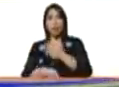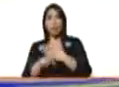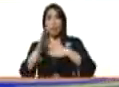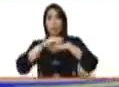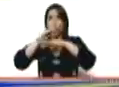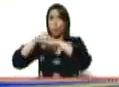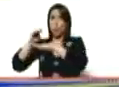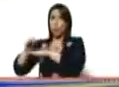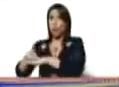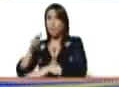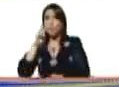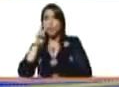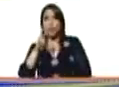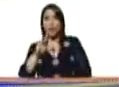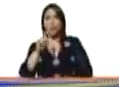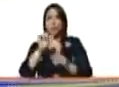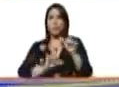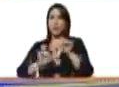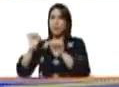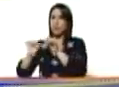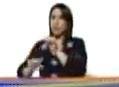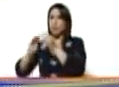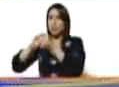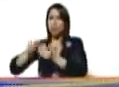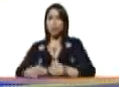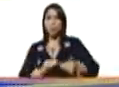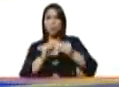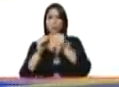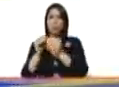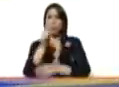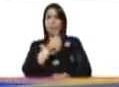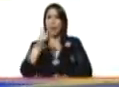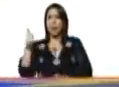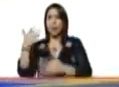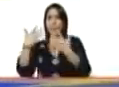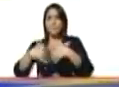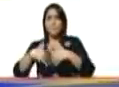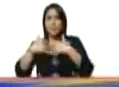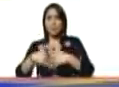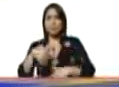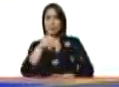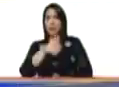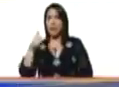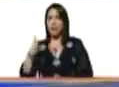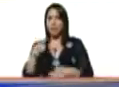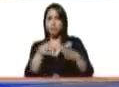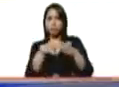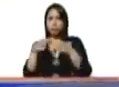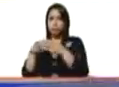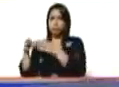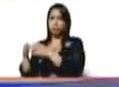veamos el detalle de la recuperación de cada empresa, de cada conglomerado.